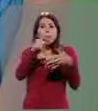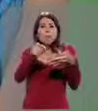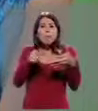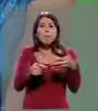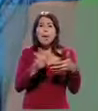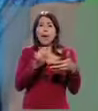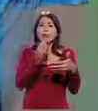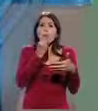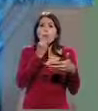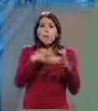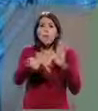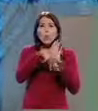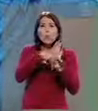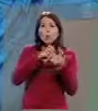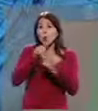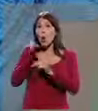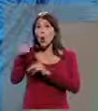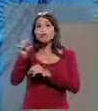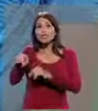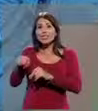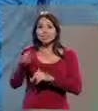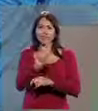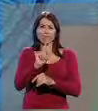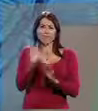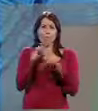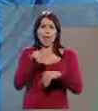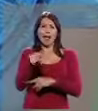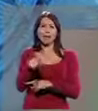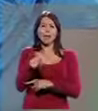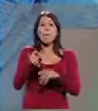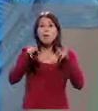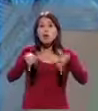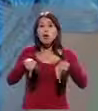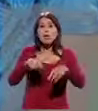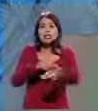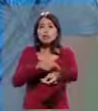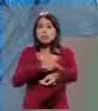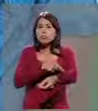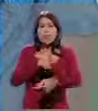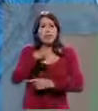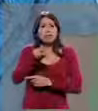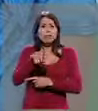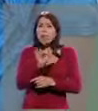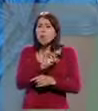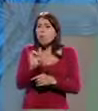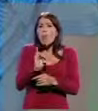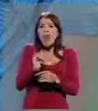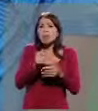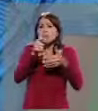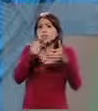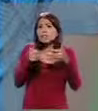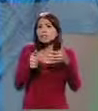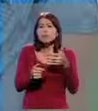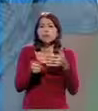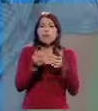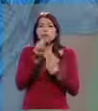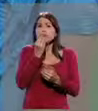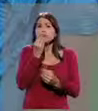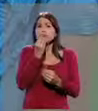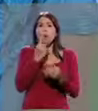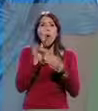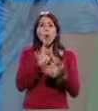prohibidos y una lista de alimentos permitidos eso no existe los diabéticos Tienen las mismas necesidades nutricionales que cualquier persona y